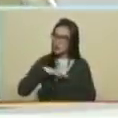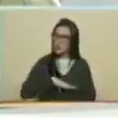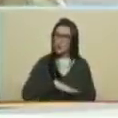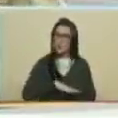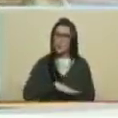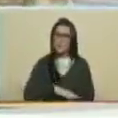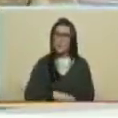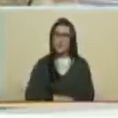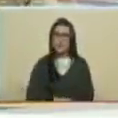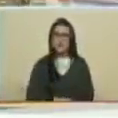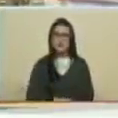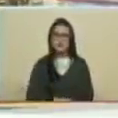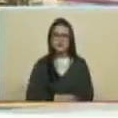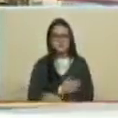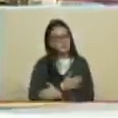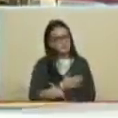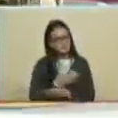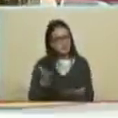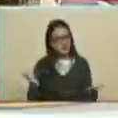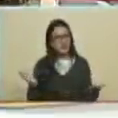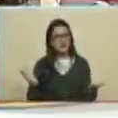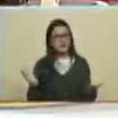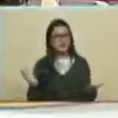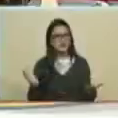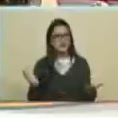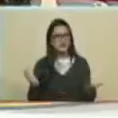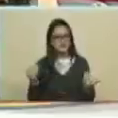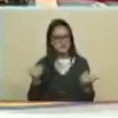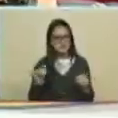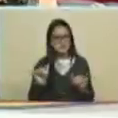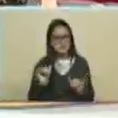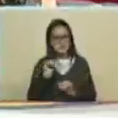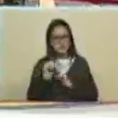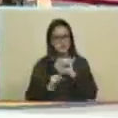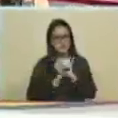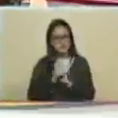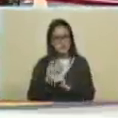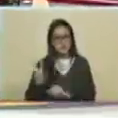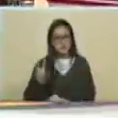historia grande que nos depara el siglo XXI.